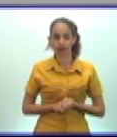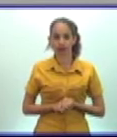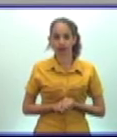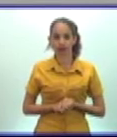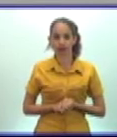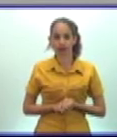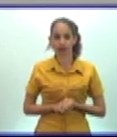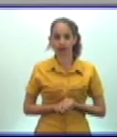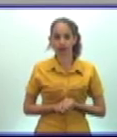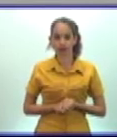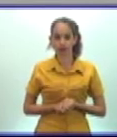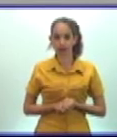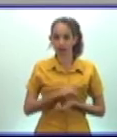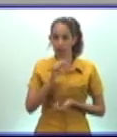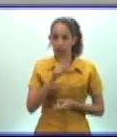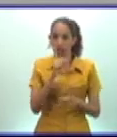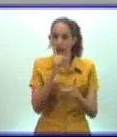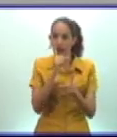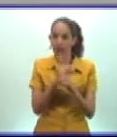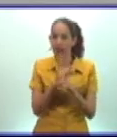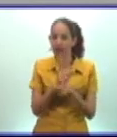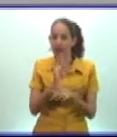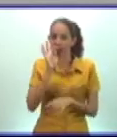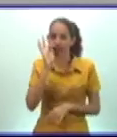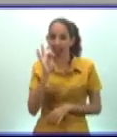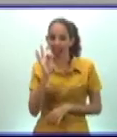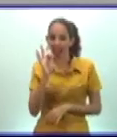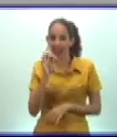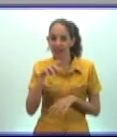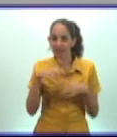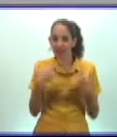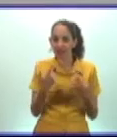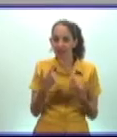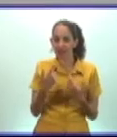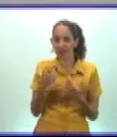solo nos falta hallar f en 7/4